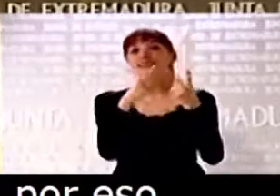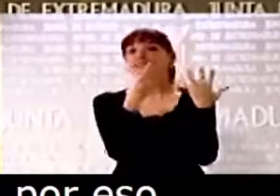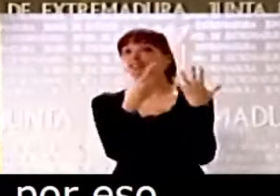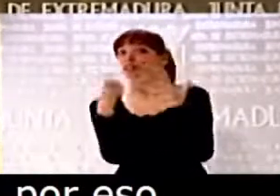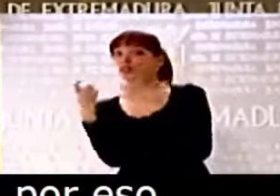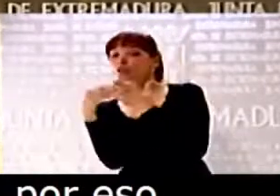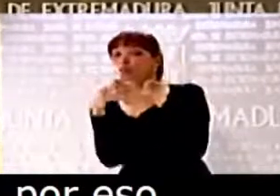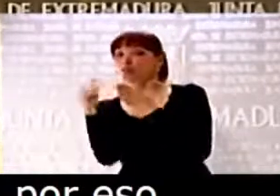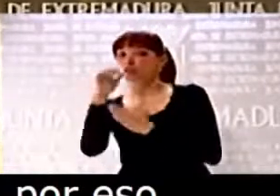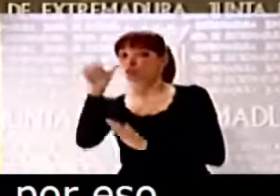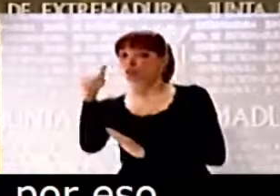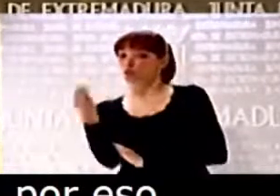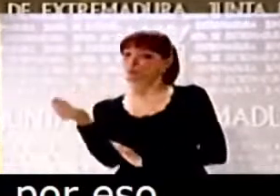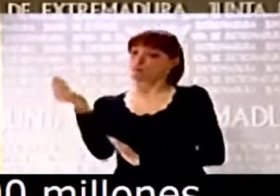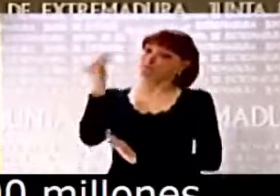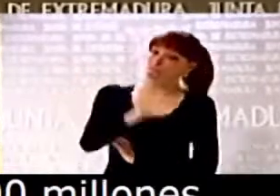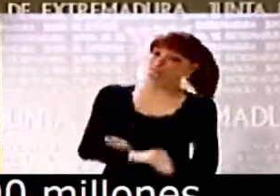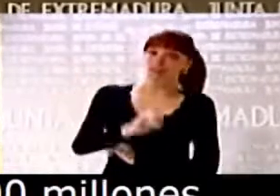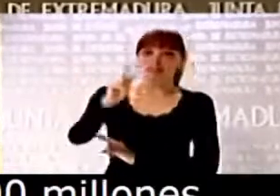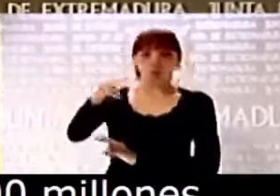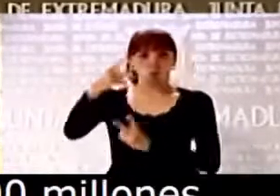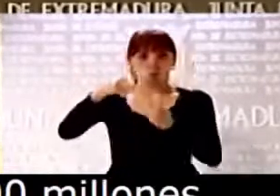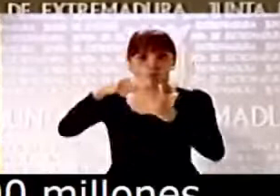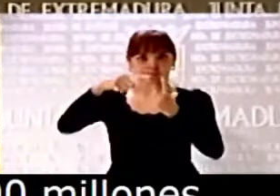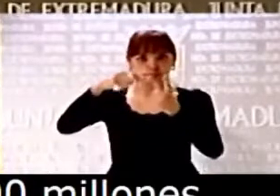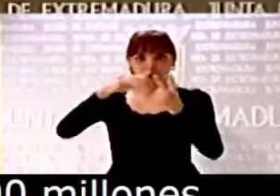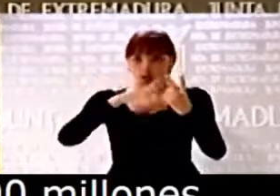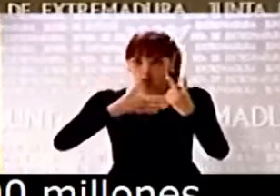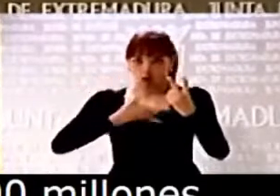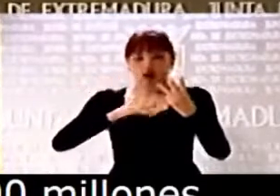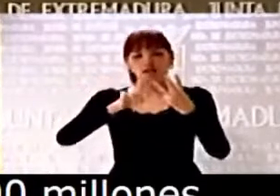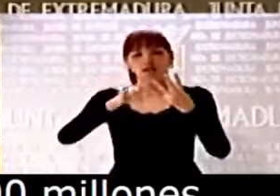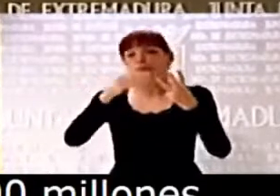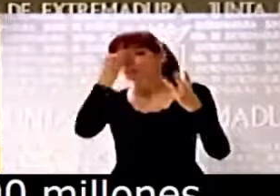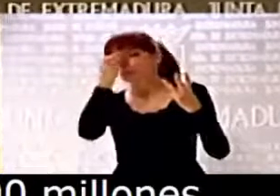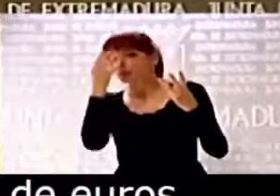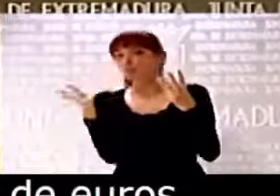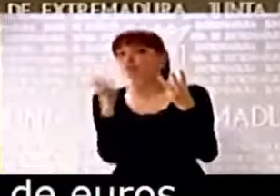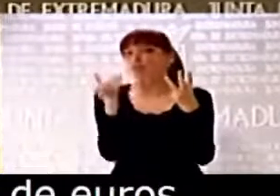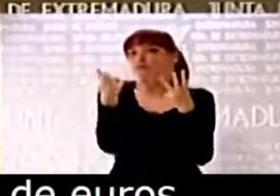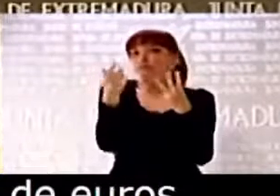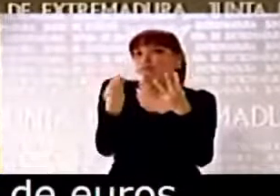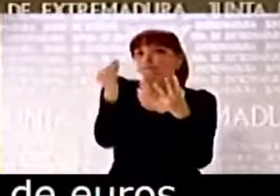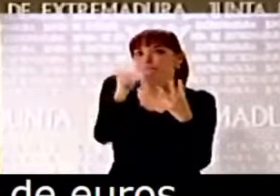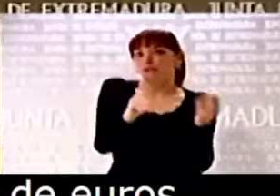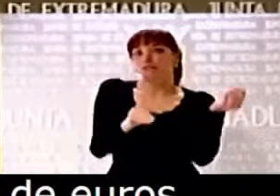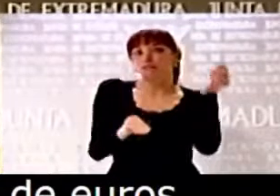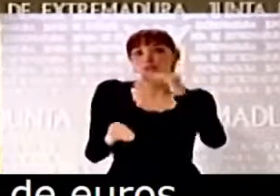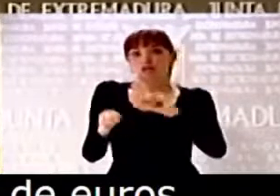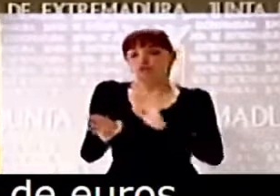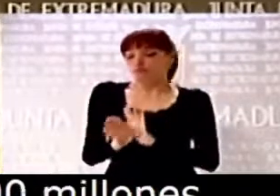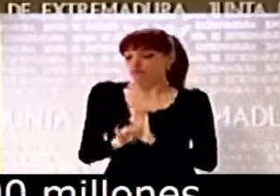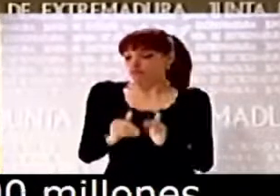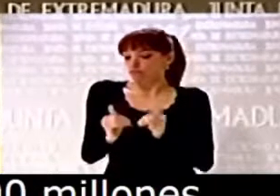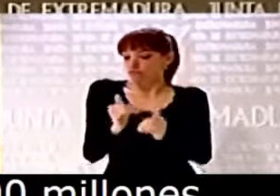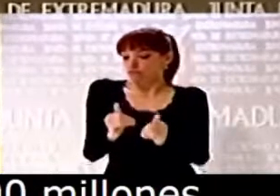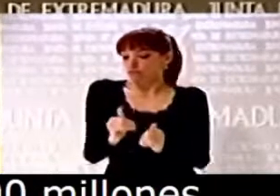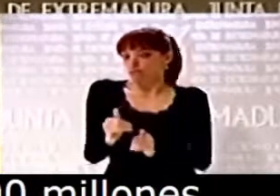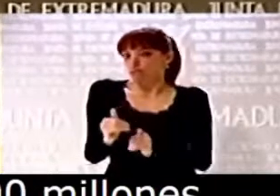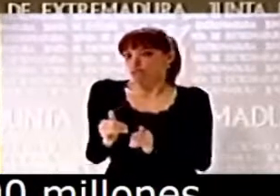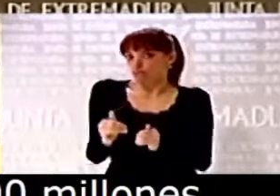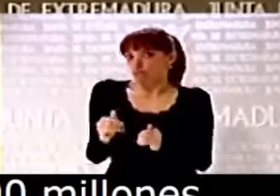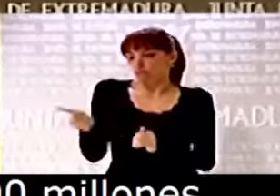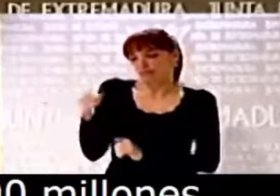euros adicionales en este segundo año, y la previsión es que la financiación siga aumentando para llegar, como bien sabe